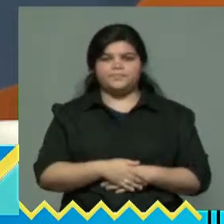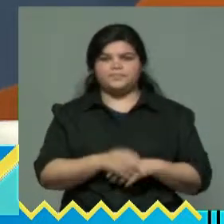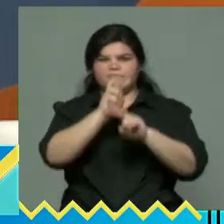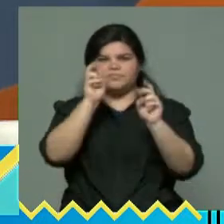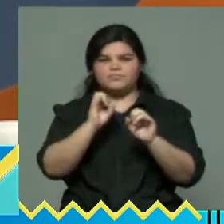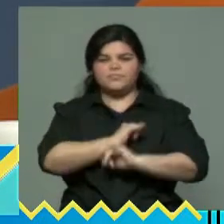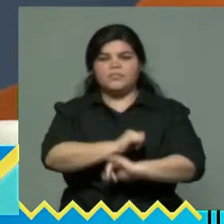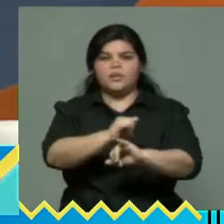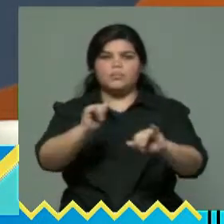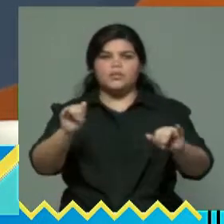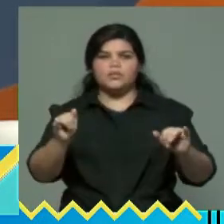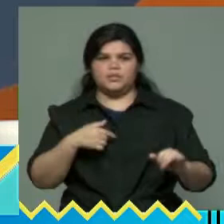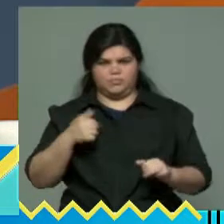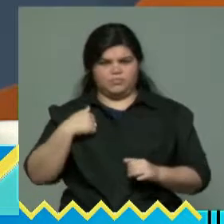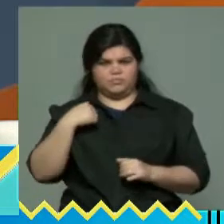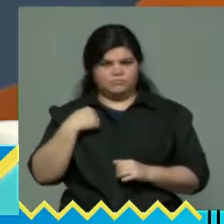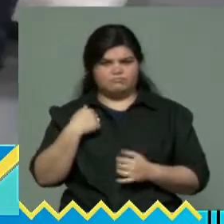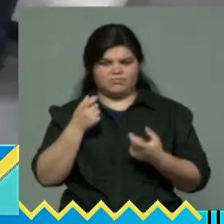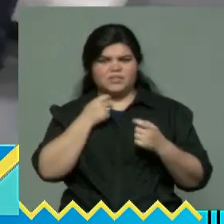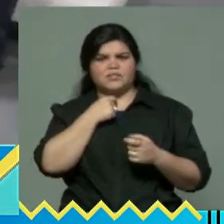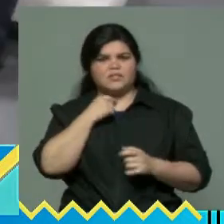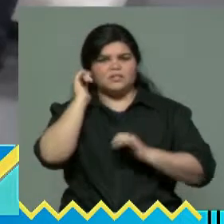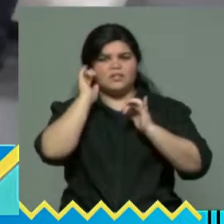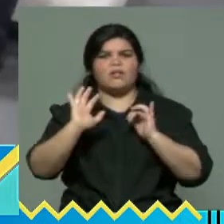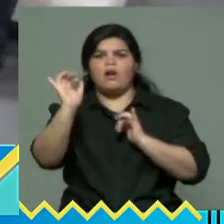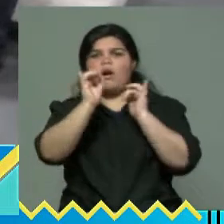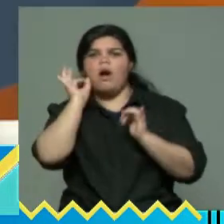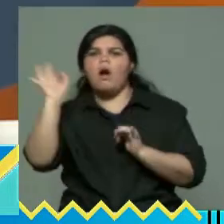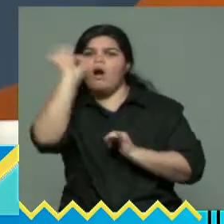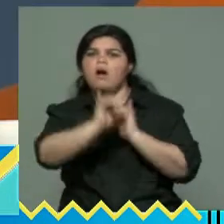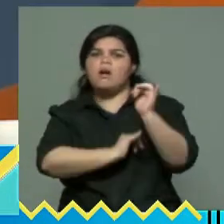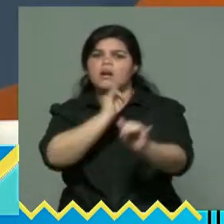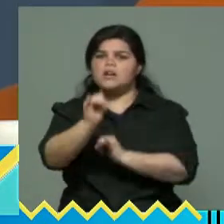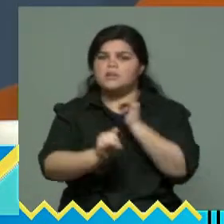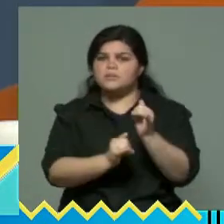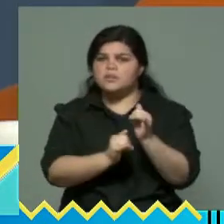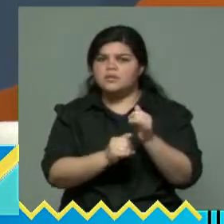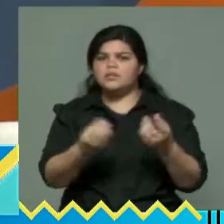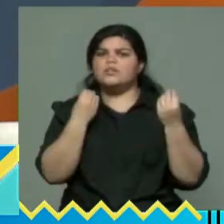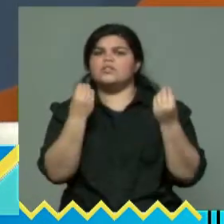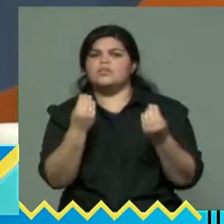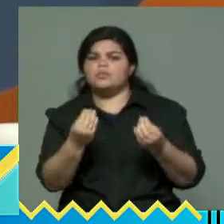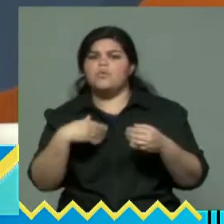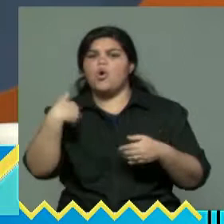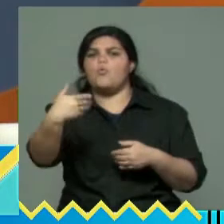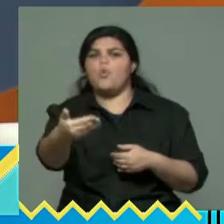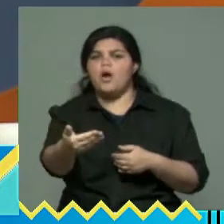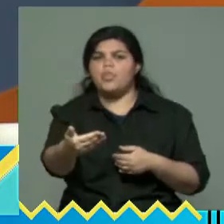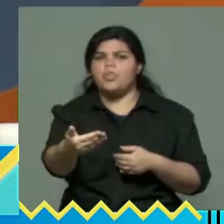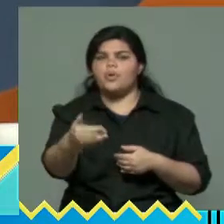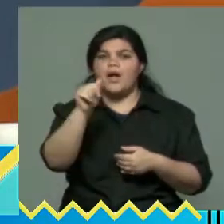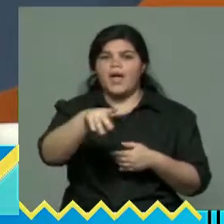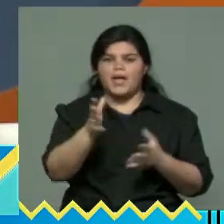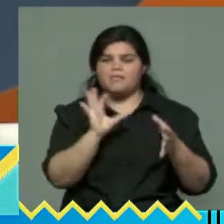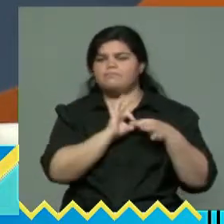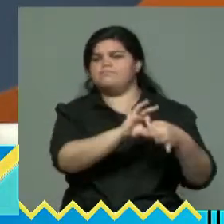comunicación, a mí me gustaría hacer una pequeña observación respecto de cómo cuando los medios de comunicación tienen una afinidad ideológica